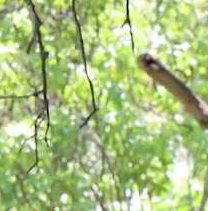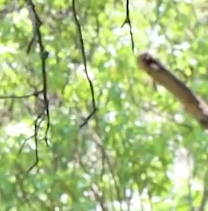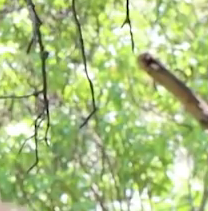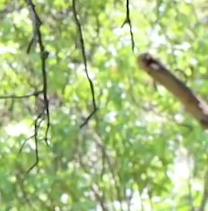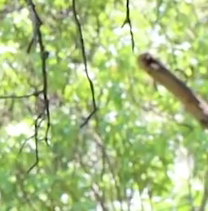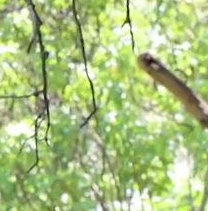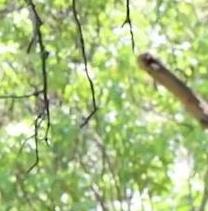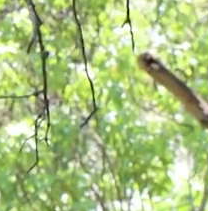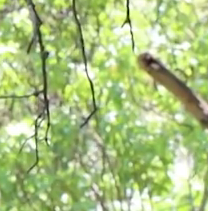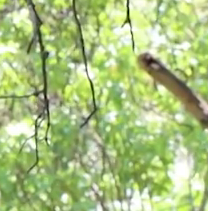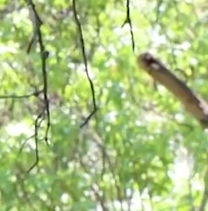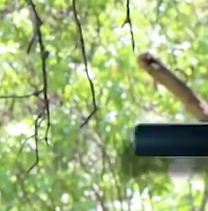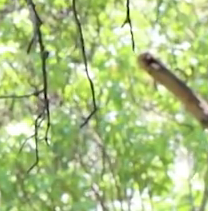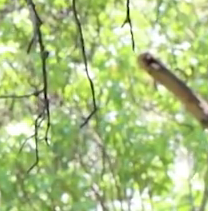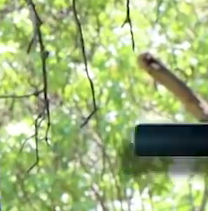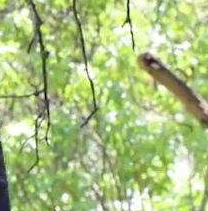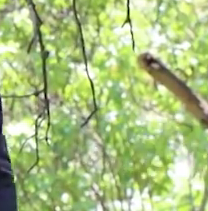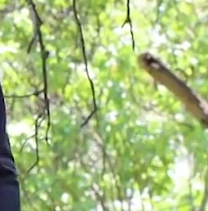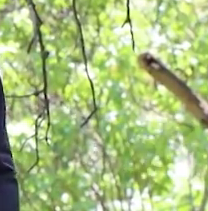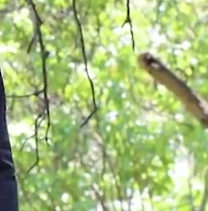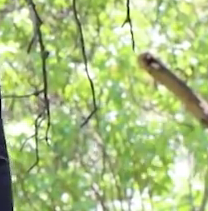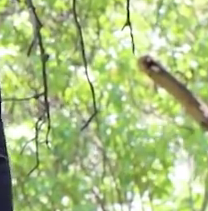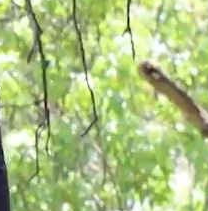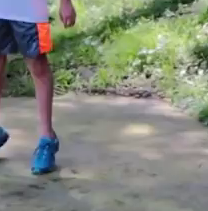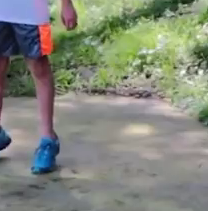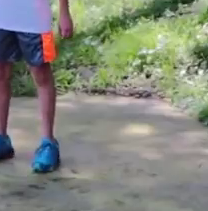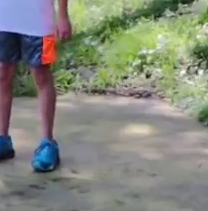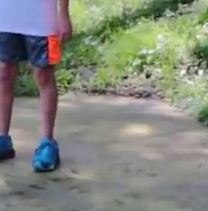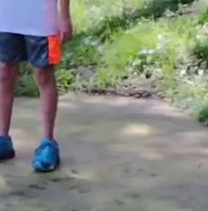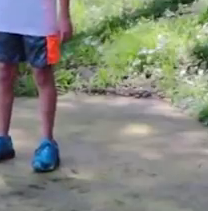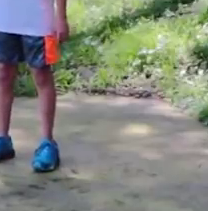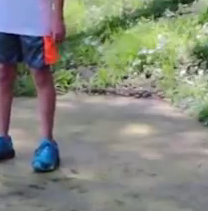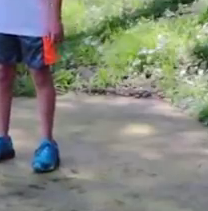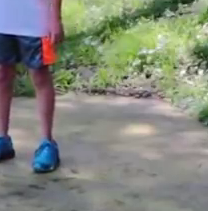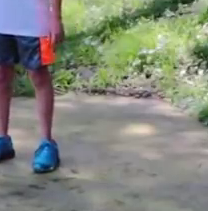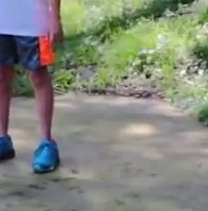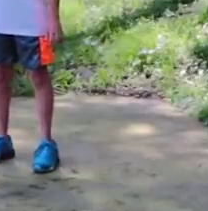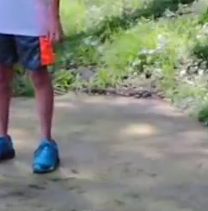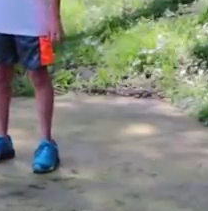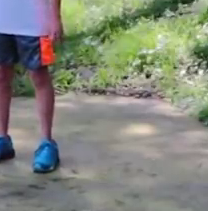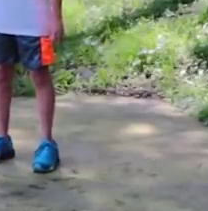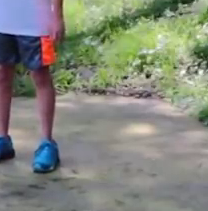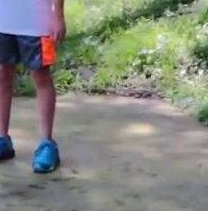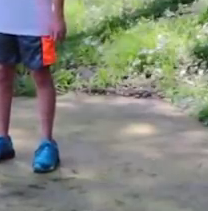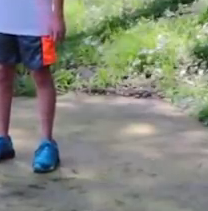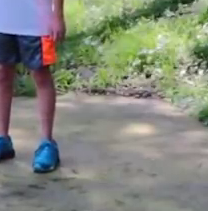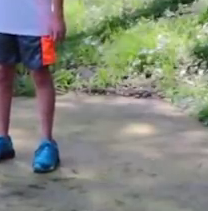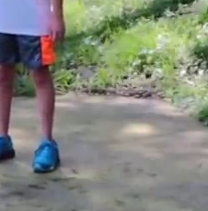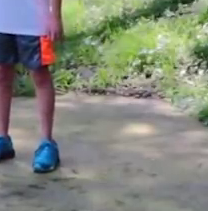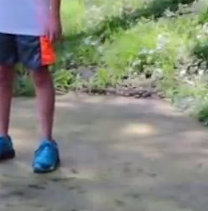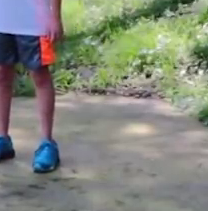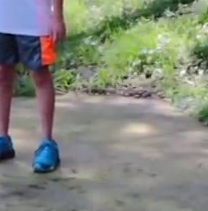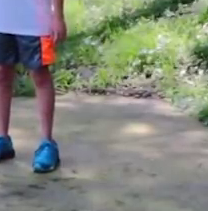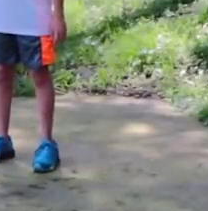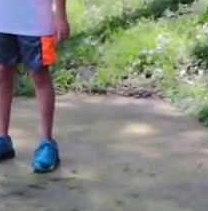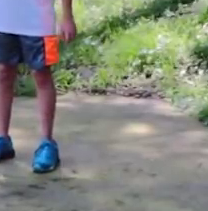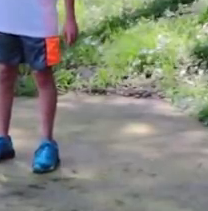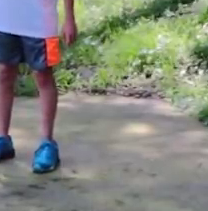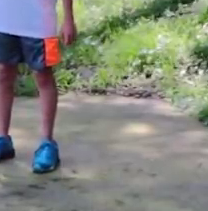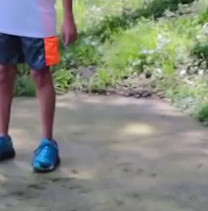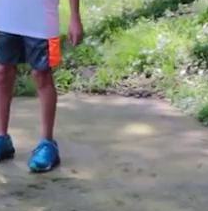¿Listo? Bien, vamos a levantar los talones. Muy bien. El siguiente paso va a ser levantar pierna